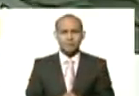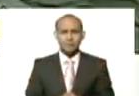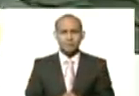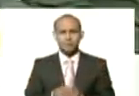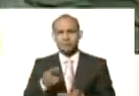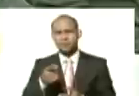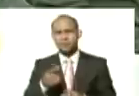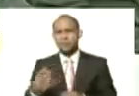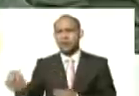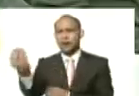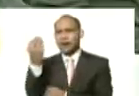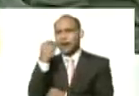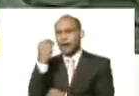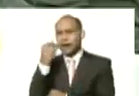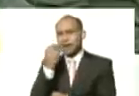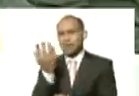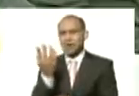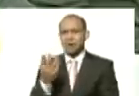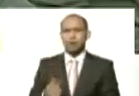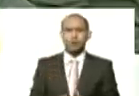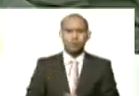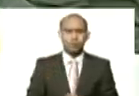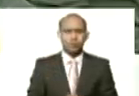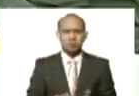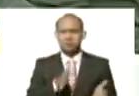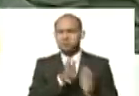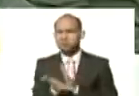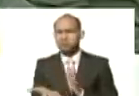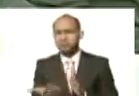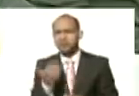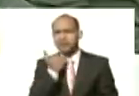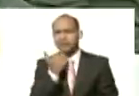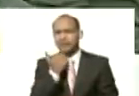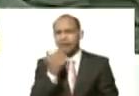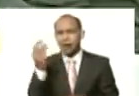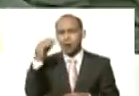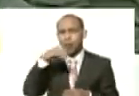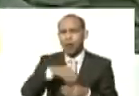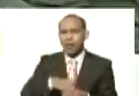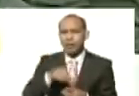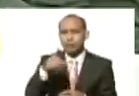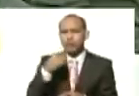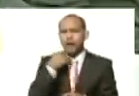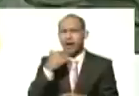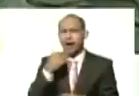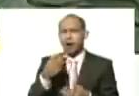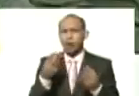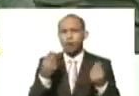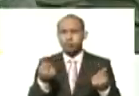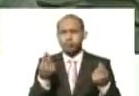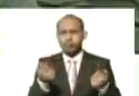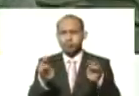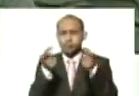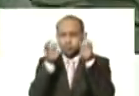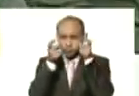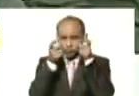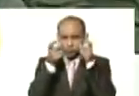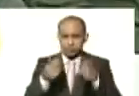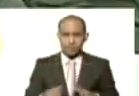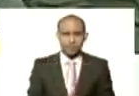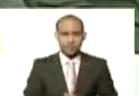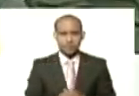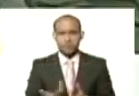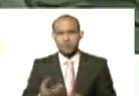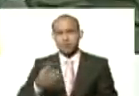son un alimento para algo en donde usted ha puesto mucho énfasis, que es